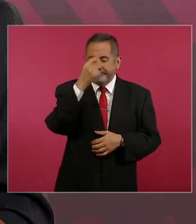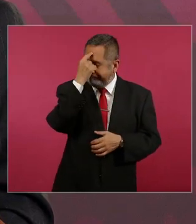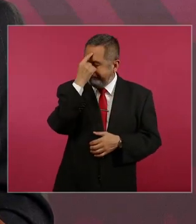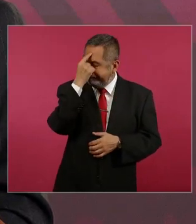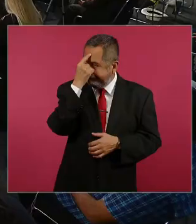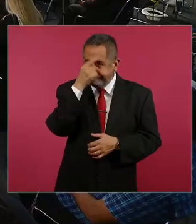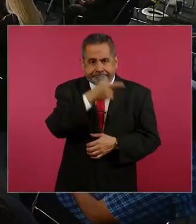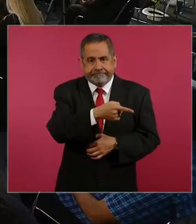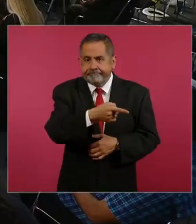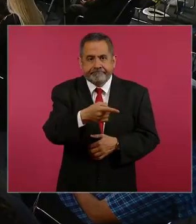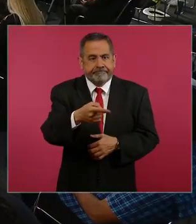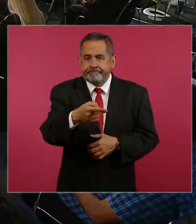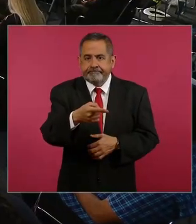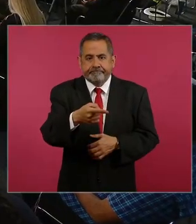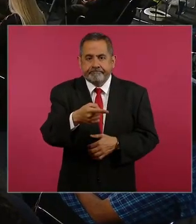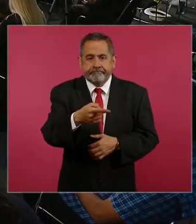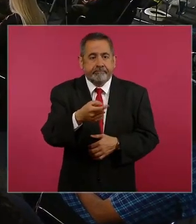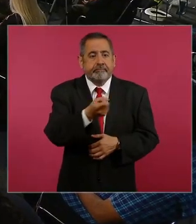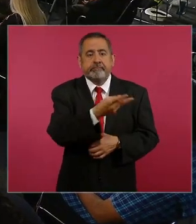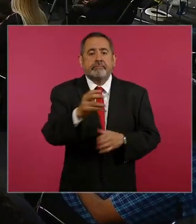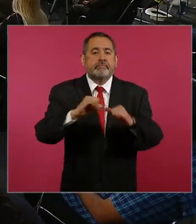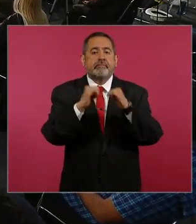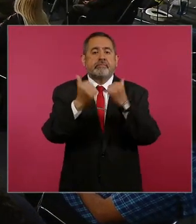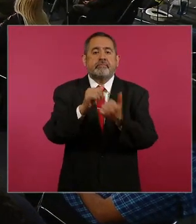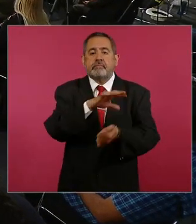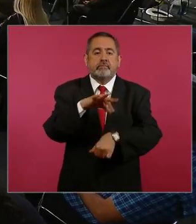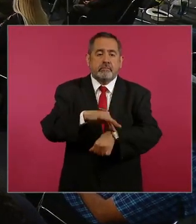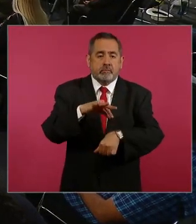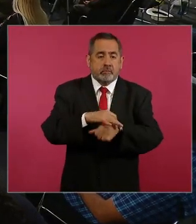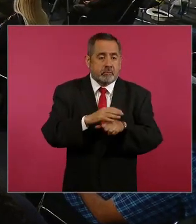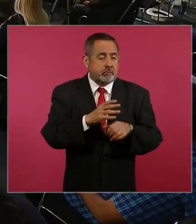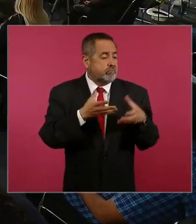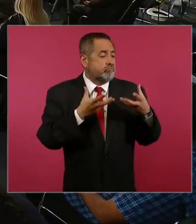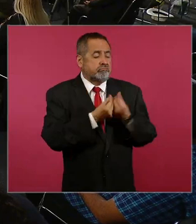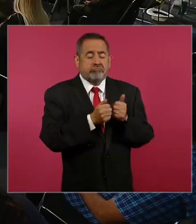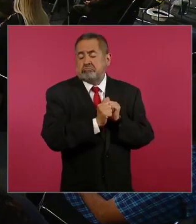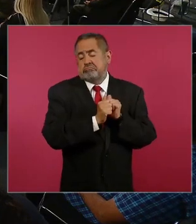de médicos conservadores